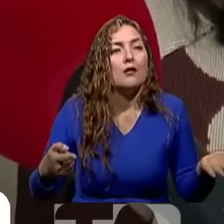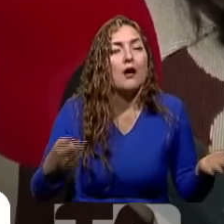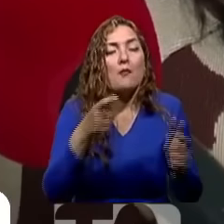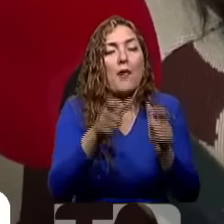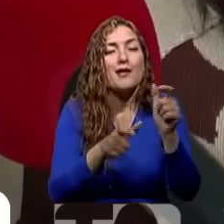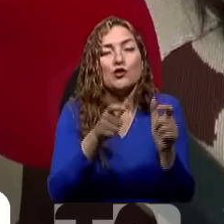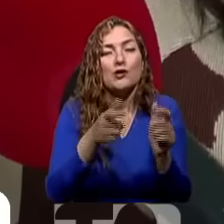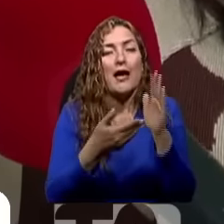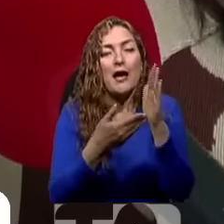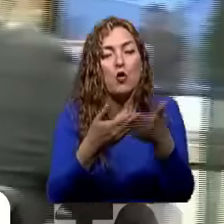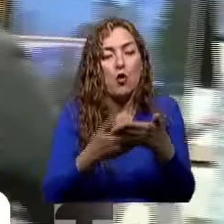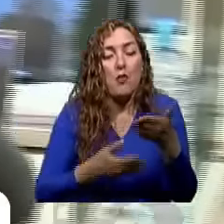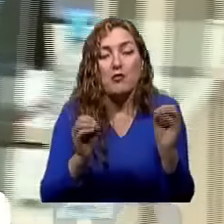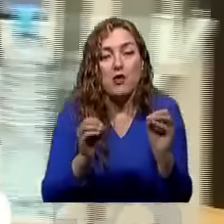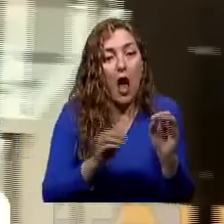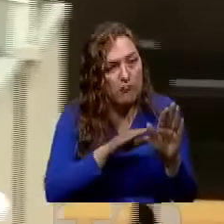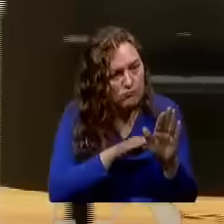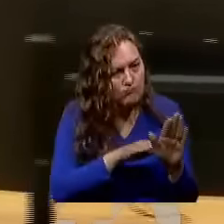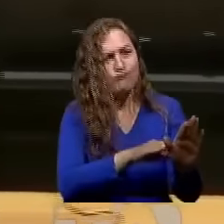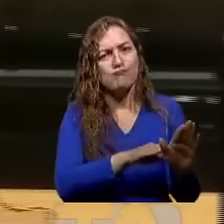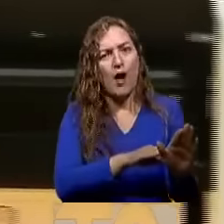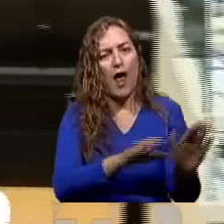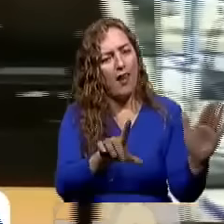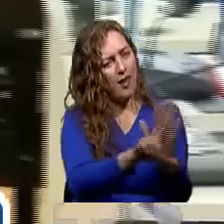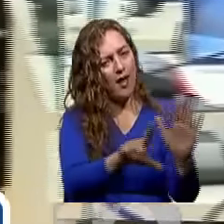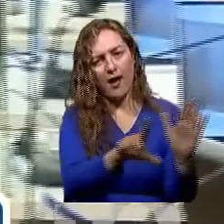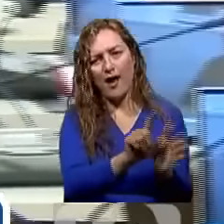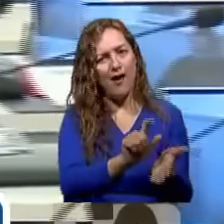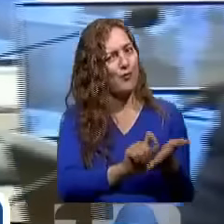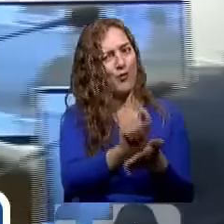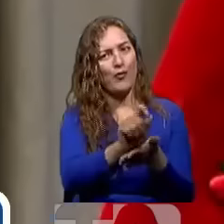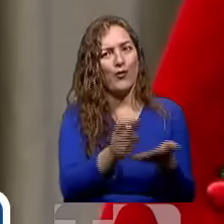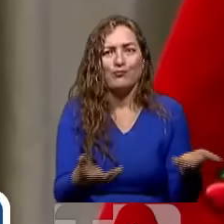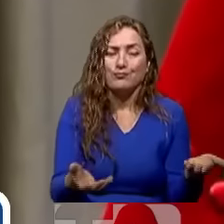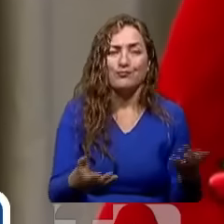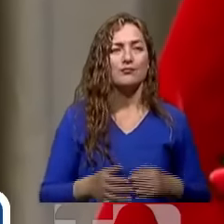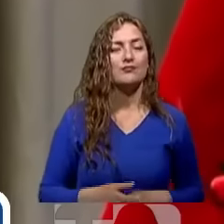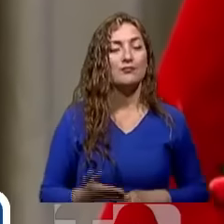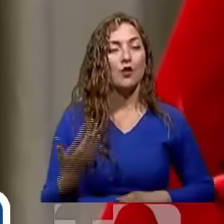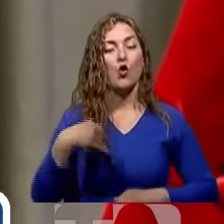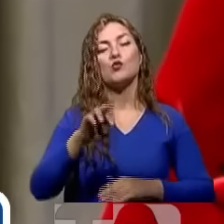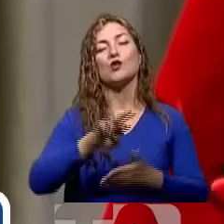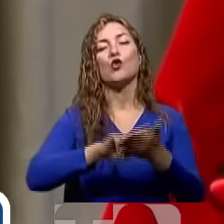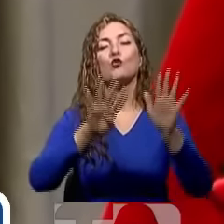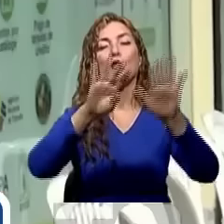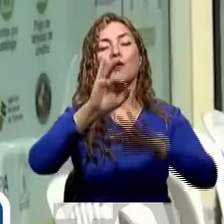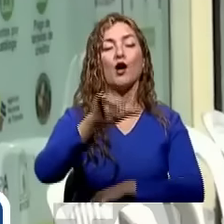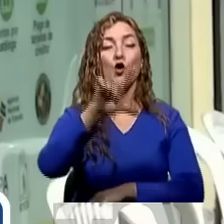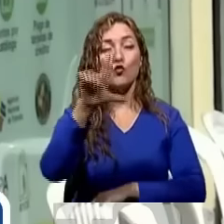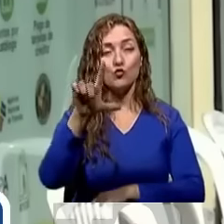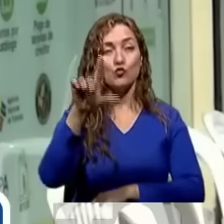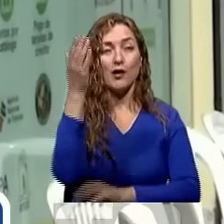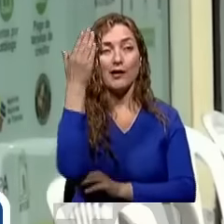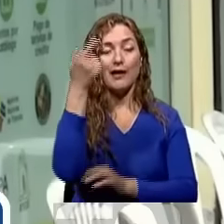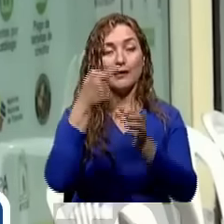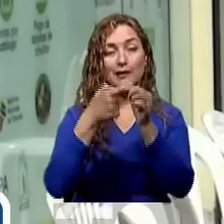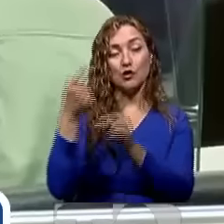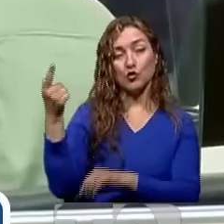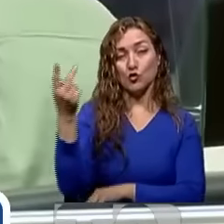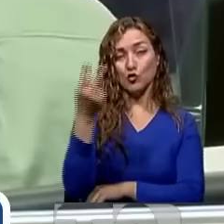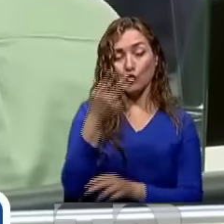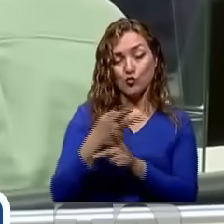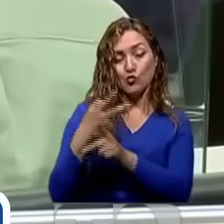que no tiene sus documentos. Y es que en una reunión celebrada el pasado 29 de julio entre el alcalde de Quito, Pavel Muñoz, y el concejal Héctor Cueva,